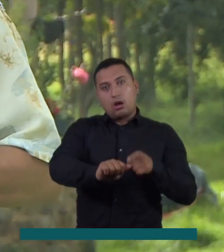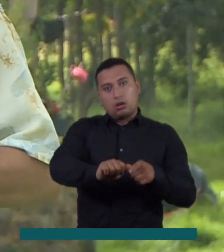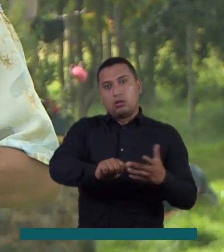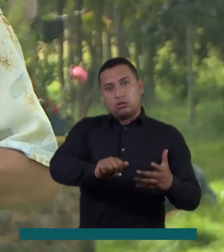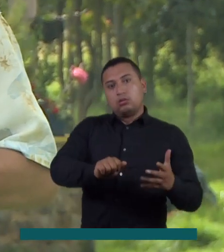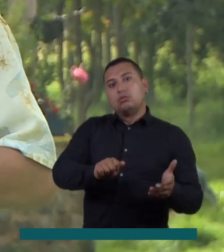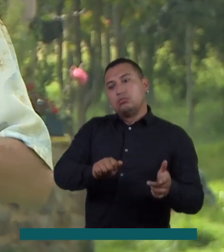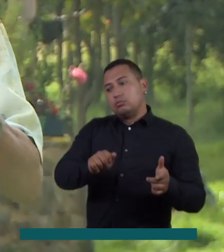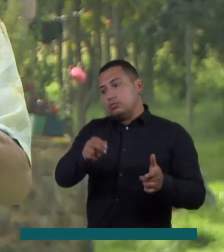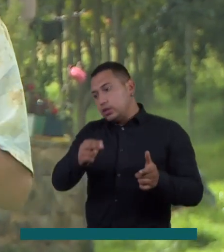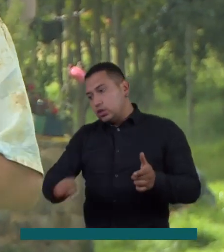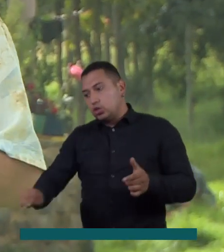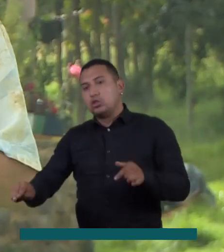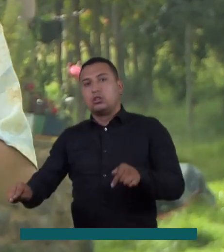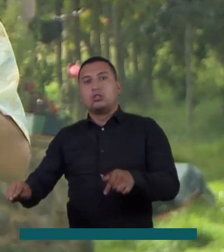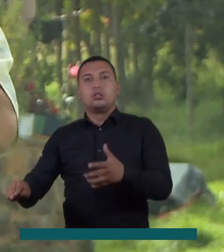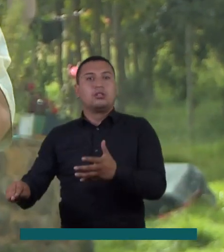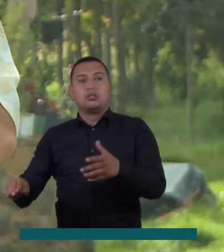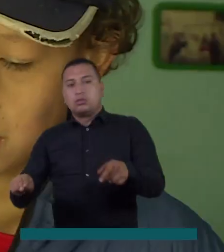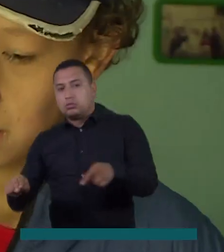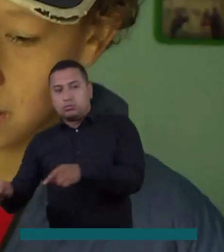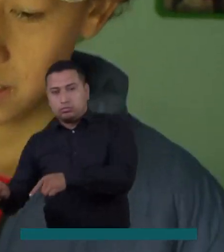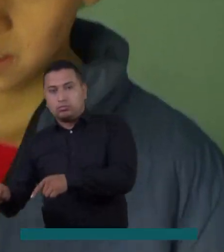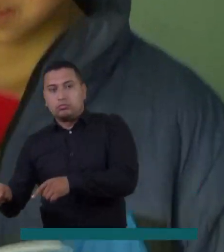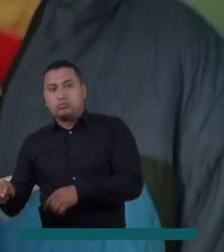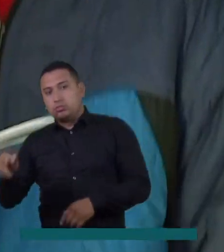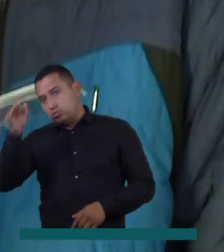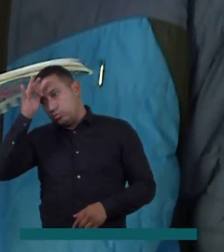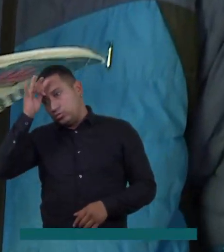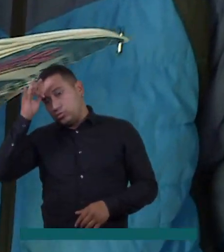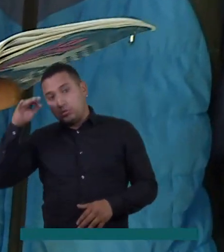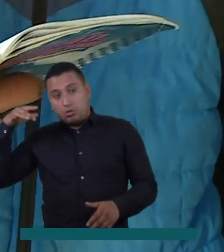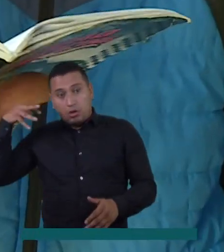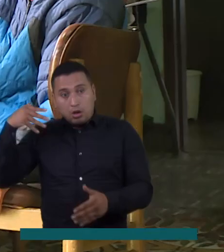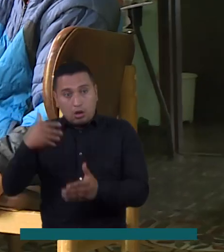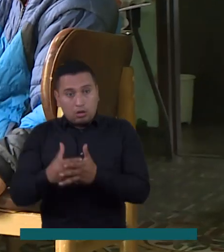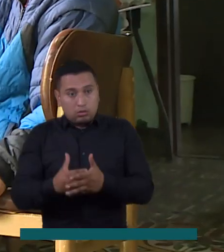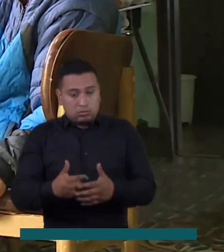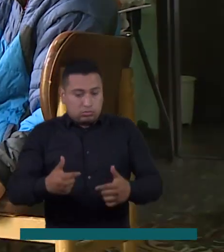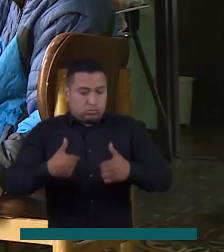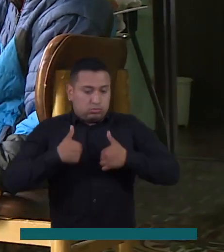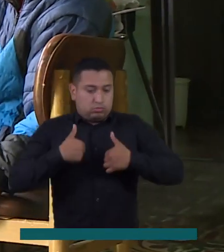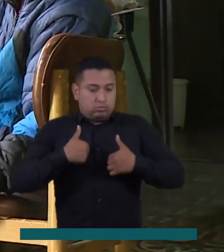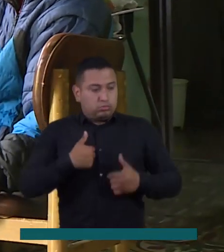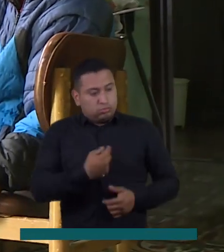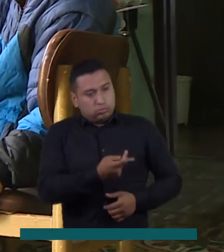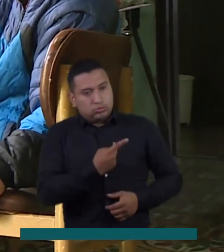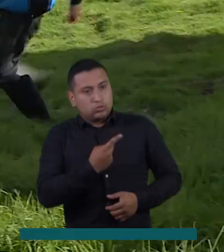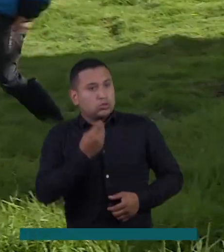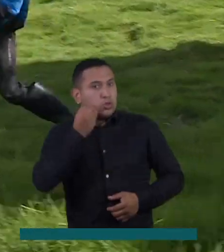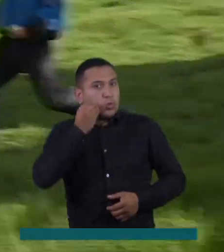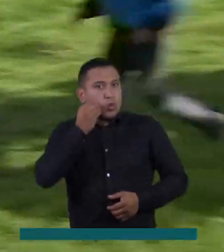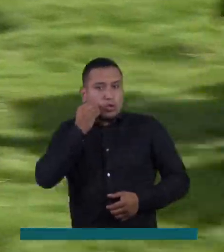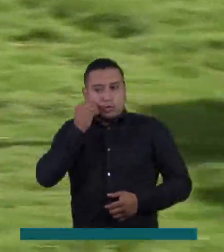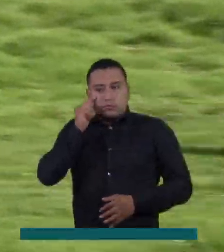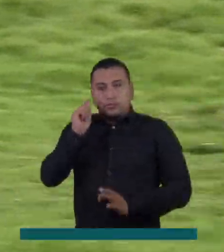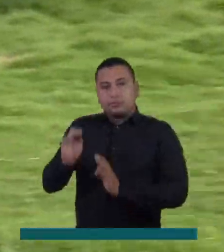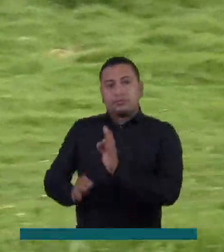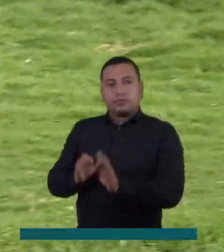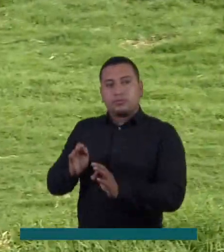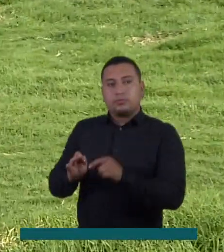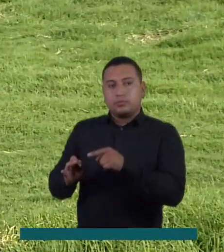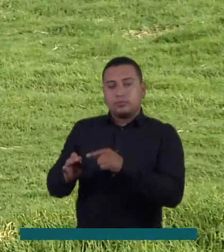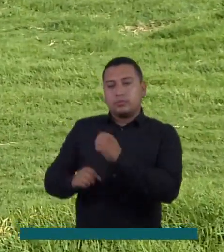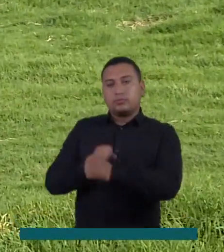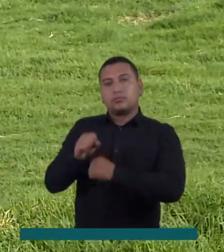para que diera luz. Y de ahí para acá lo tenemos. Y de ahí para acá hemos visto por él. Pedro tiene 12